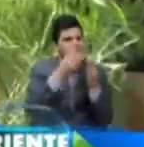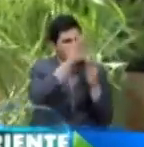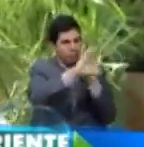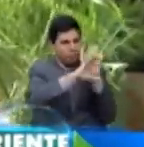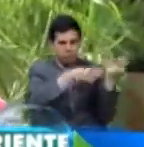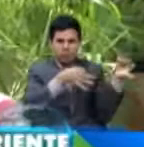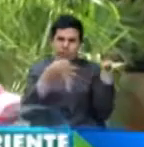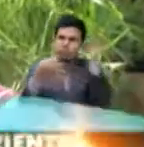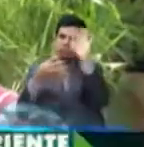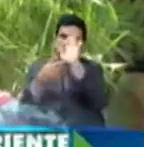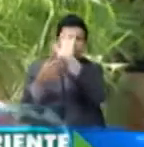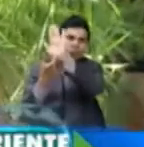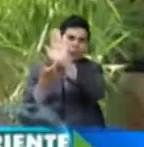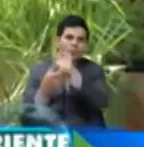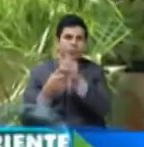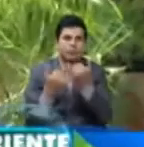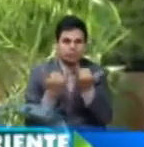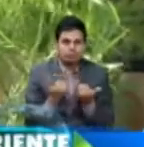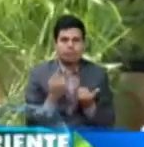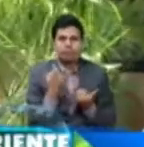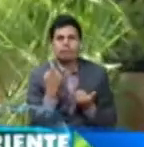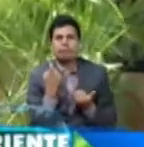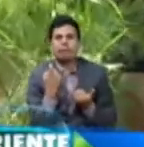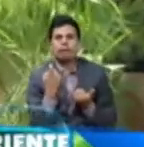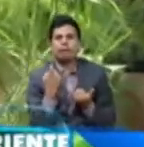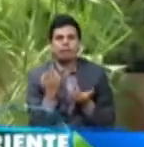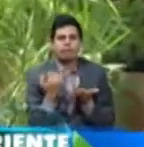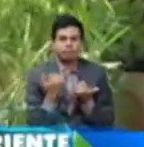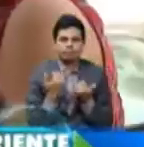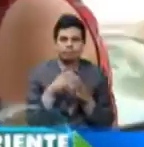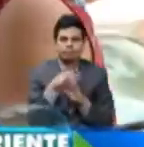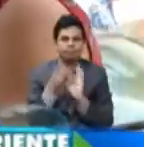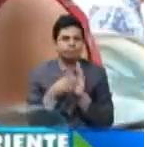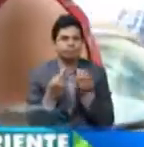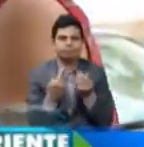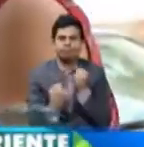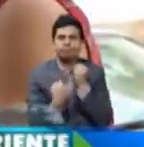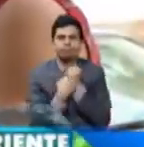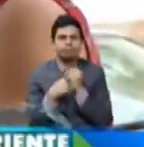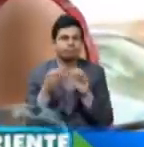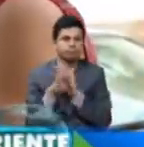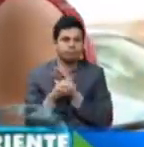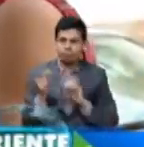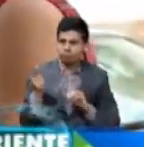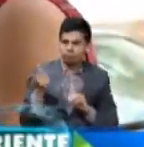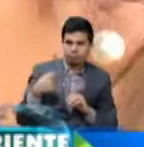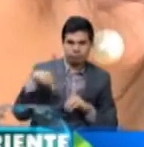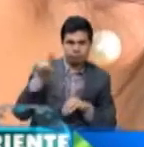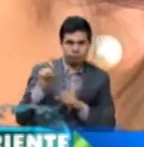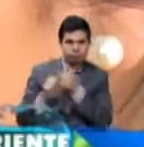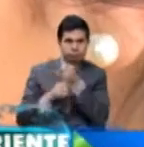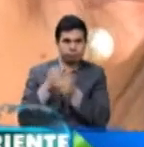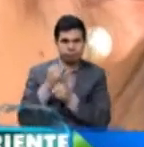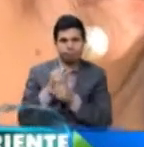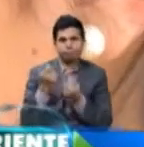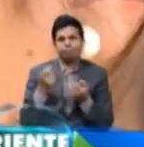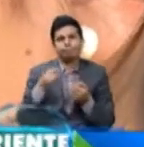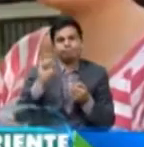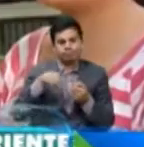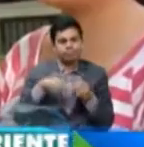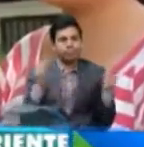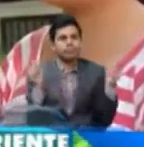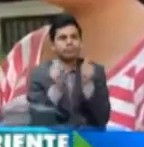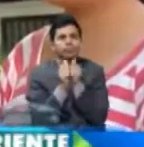allá. Y pues en el momento no tenemos ninguna ayuda económica. Tiene 16 años y por ser menor de edad debe